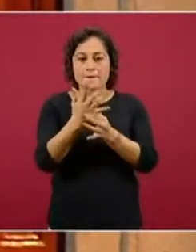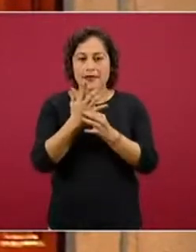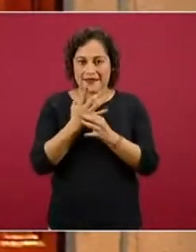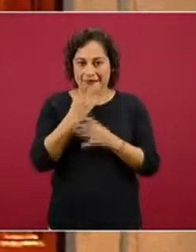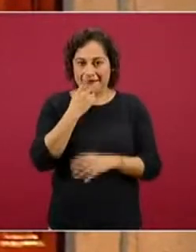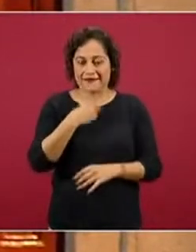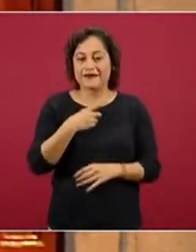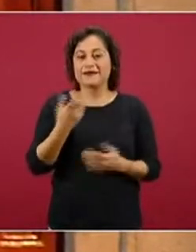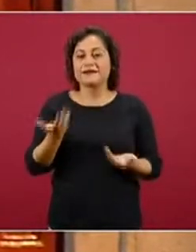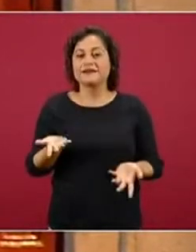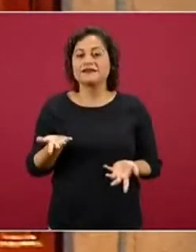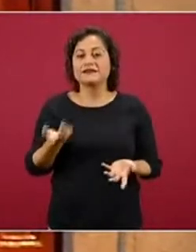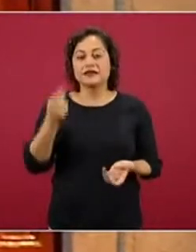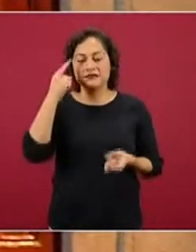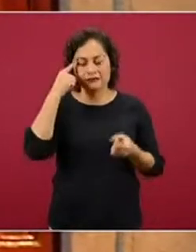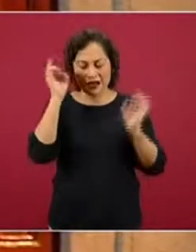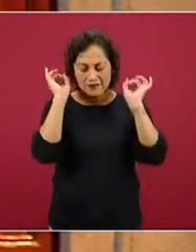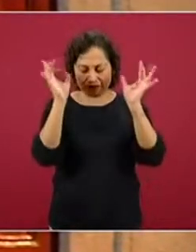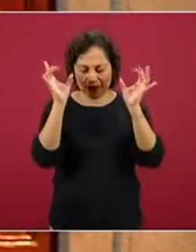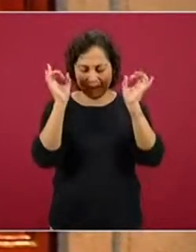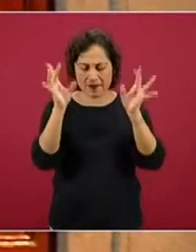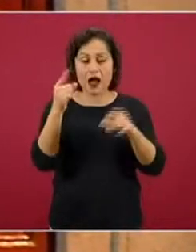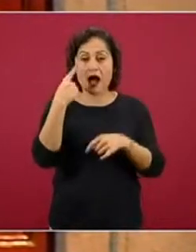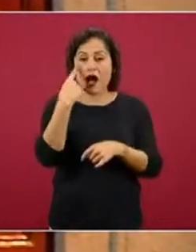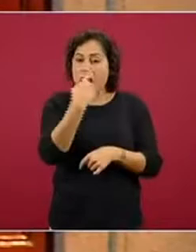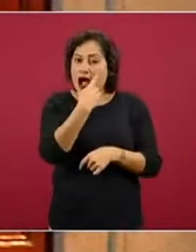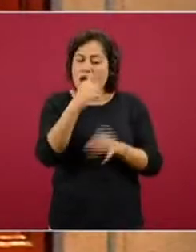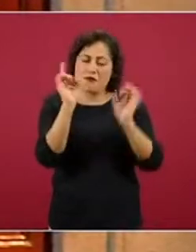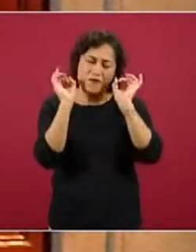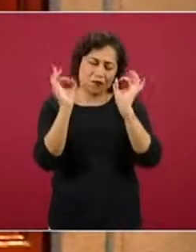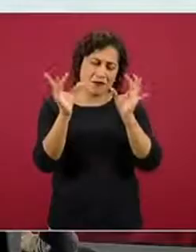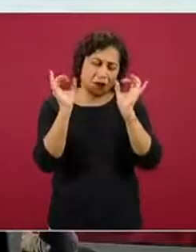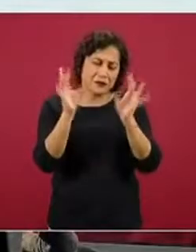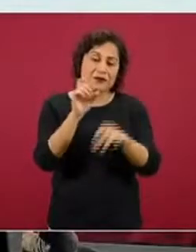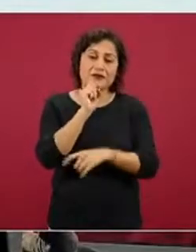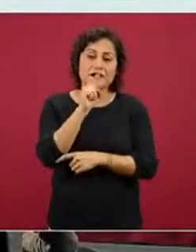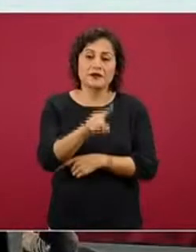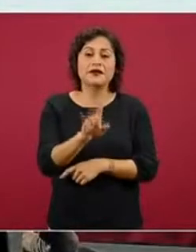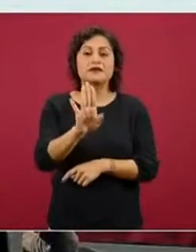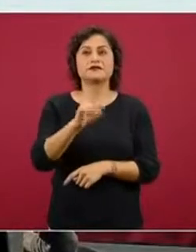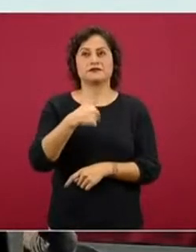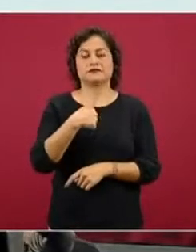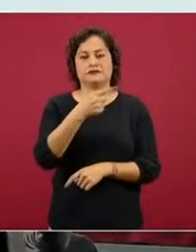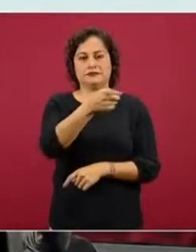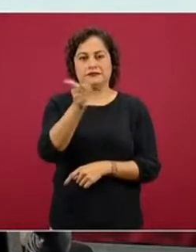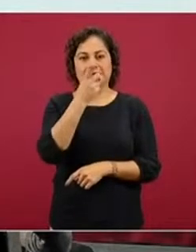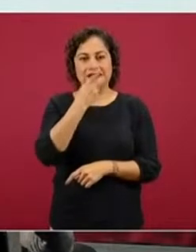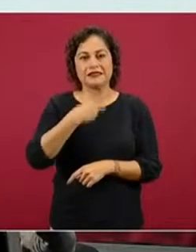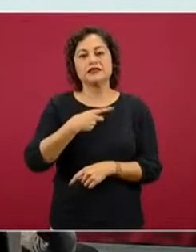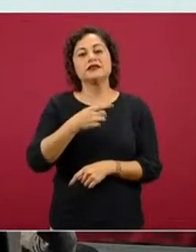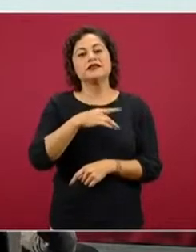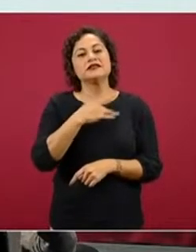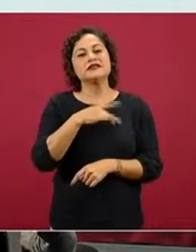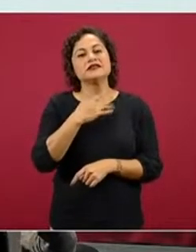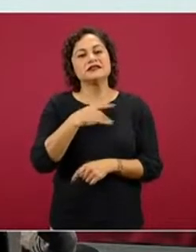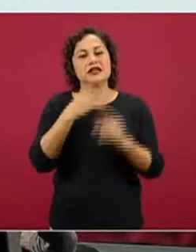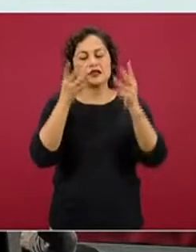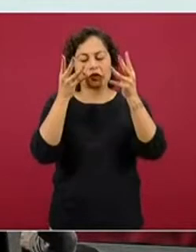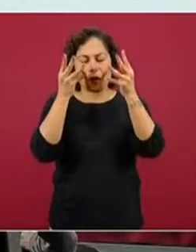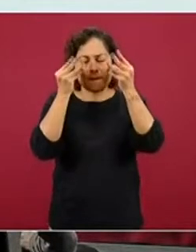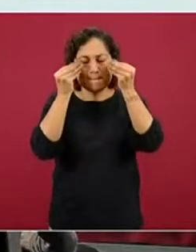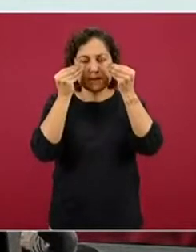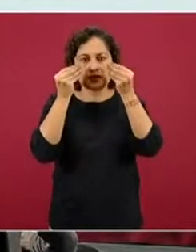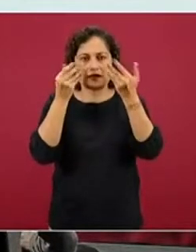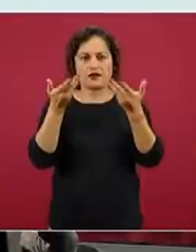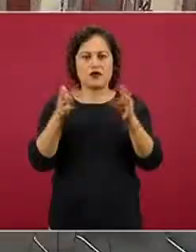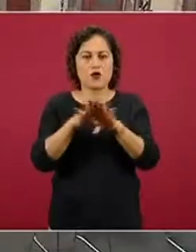la cabeza y me duelen los ojos, ¿no? Siento que mis ojos están presionados o apretados. Entonces,